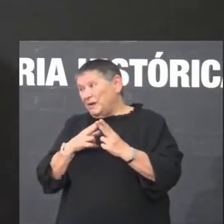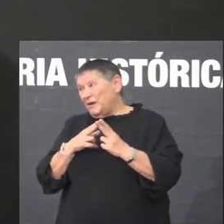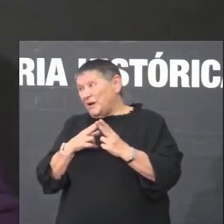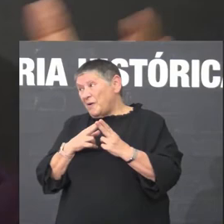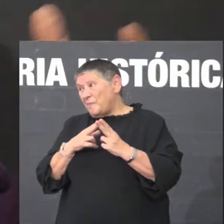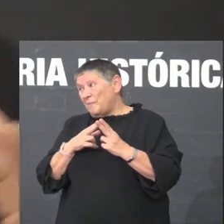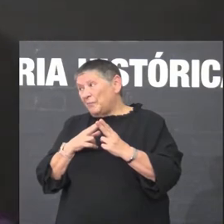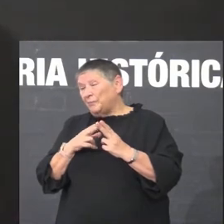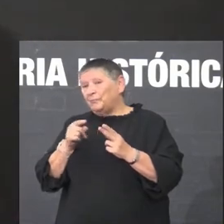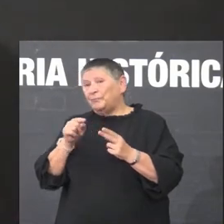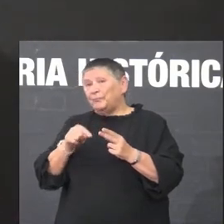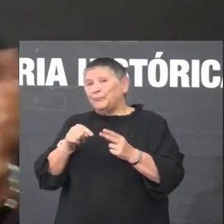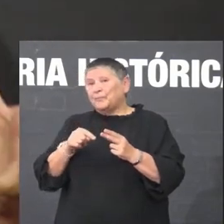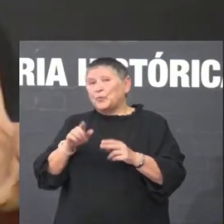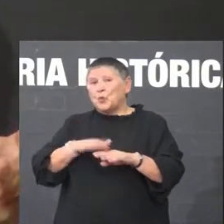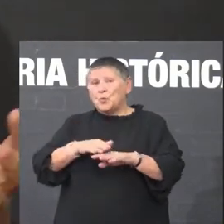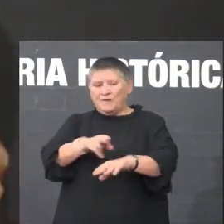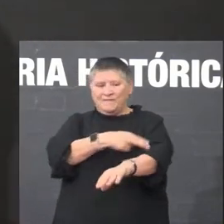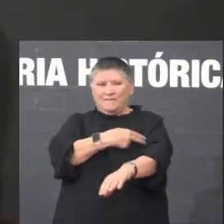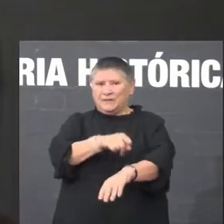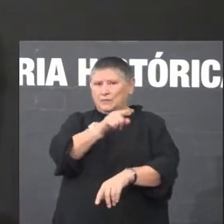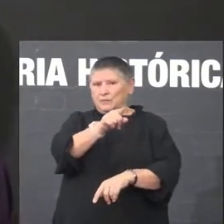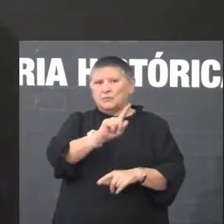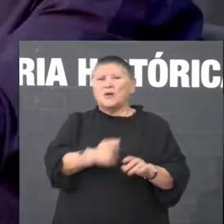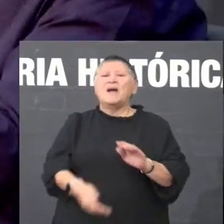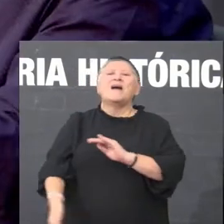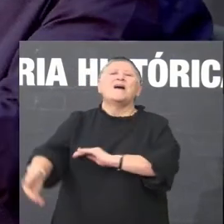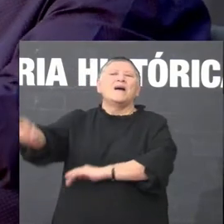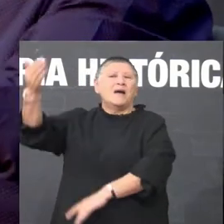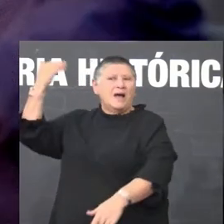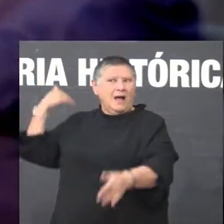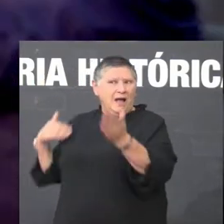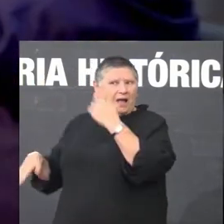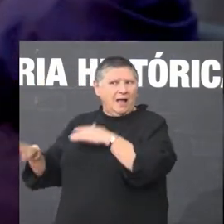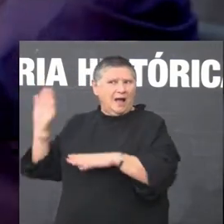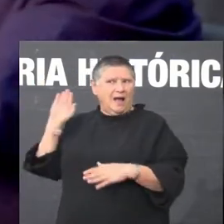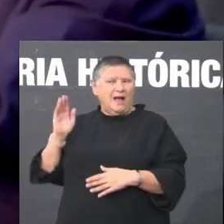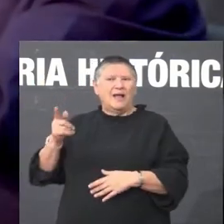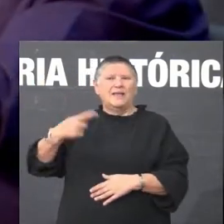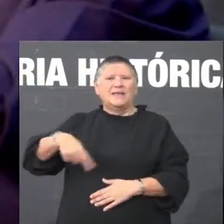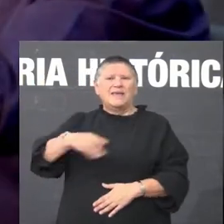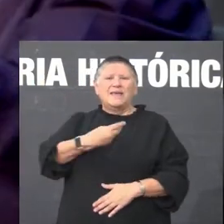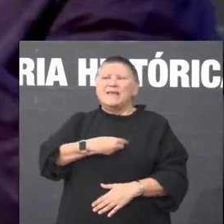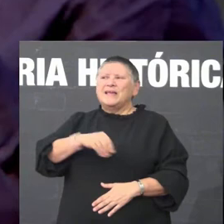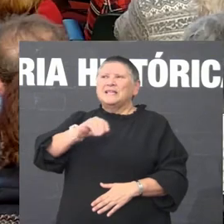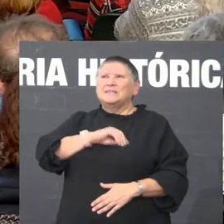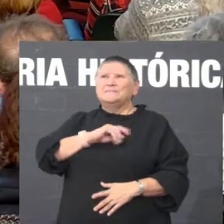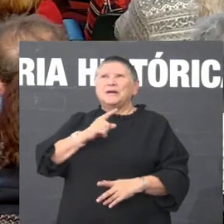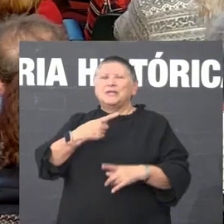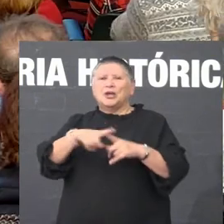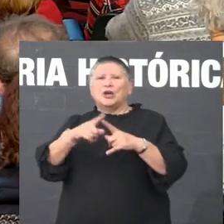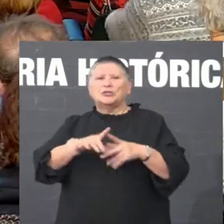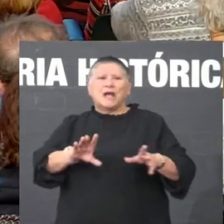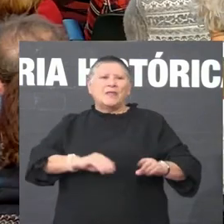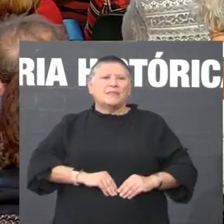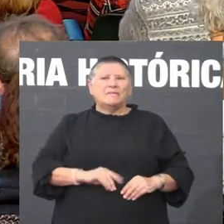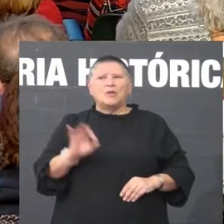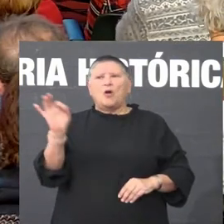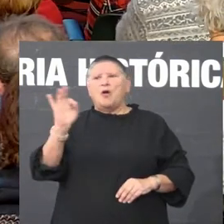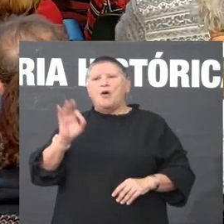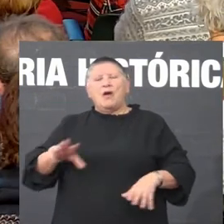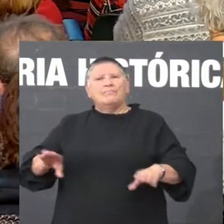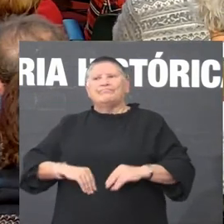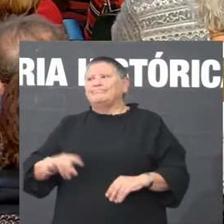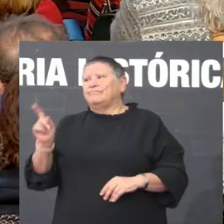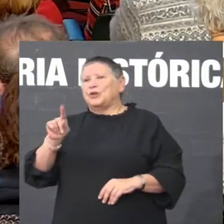pero que viene no del franquismo, de muchísimo antes, de lo que tiene que ser España, de lo que es aceptable y de lo que no es aceptable. Y ahí tenemos